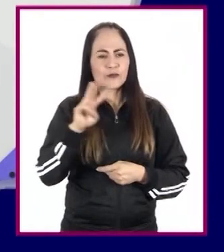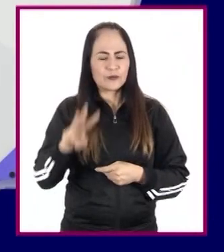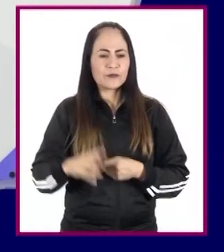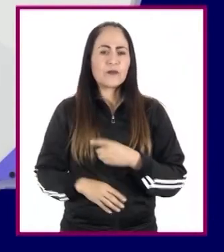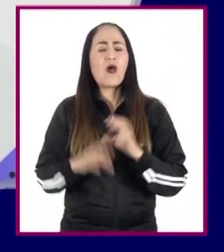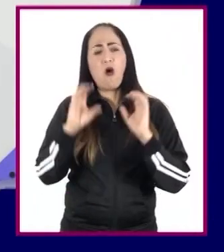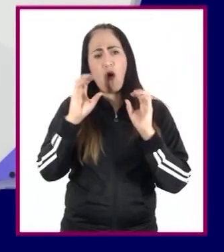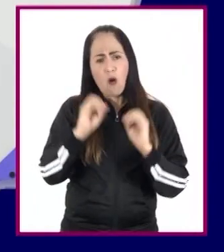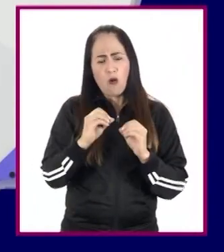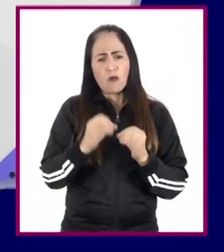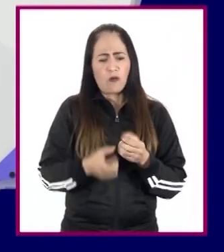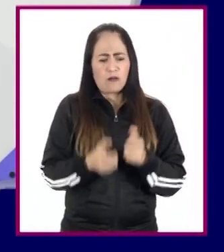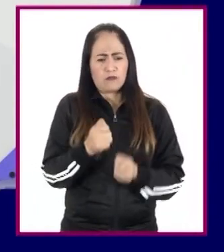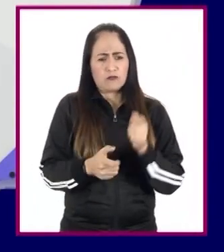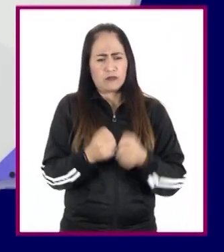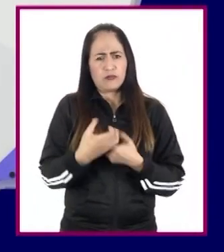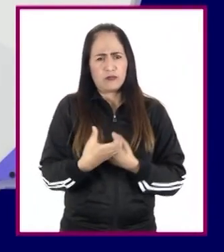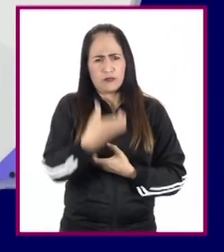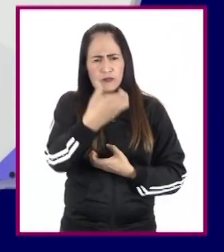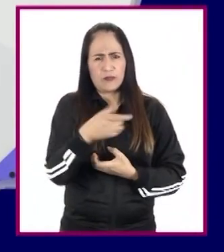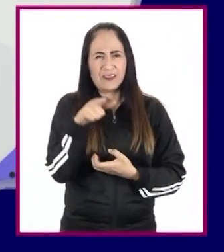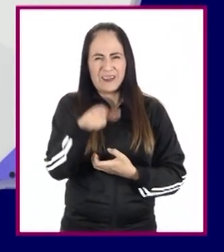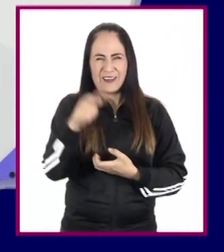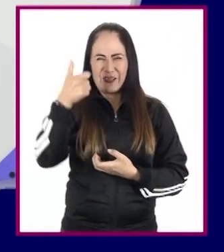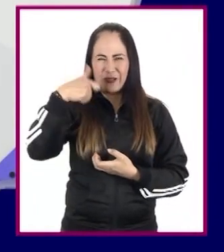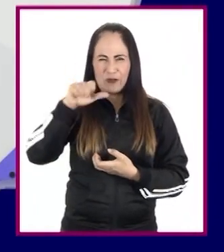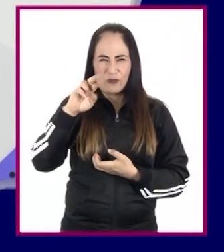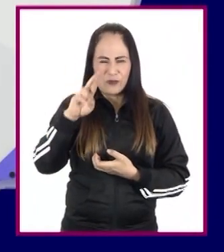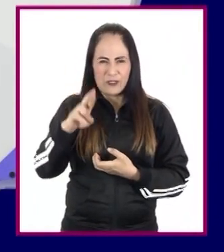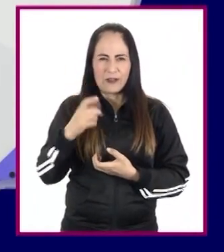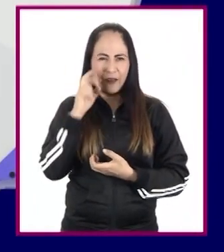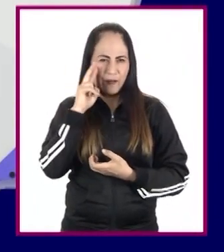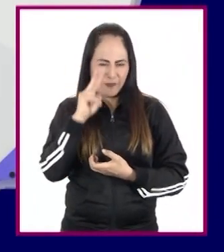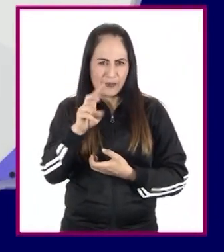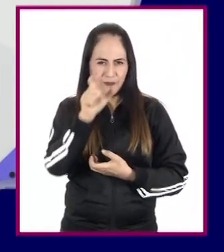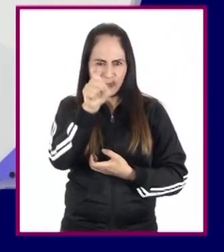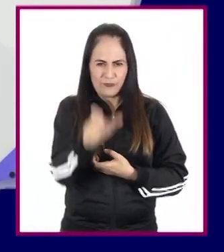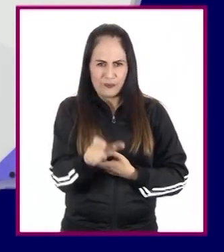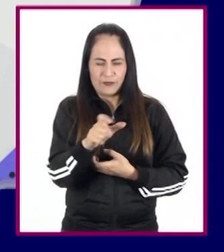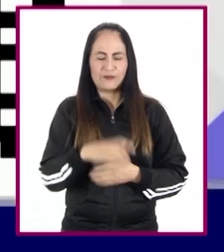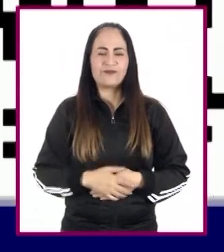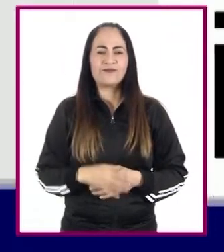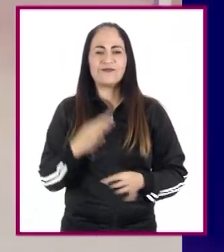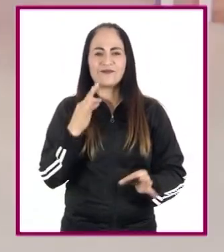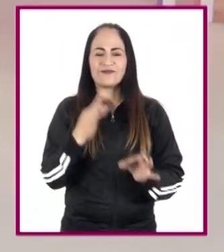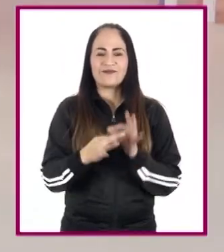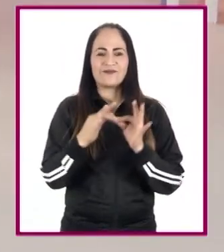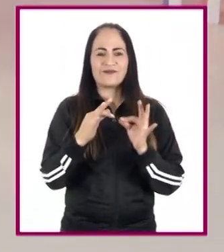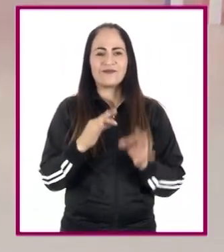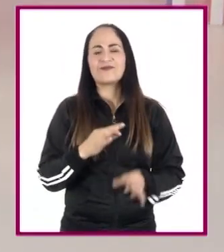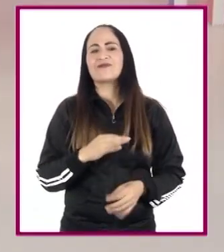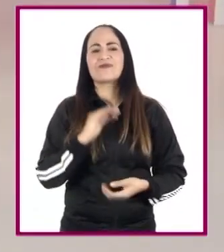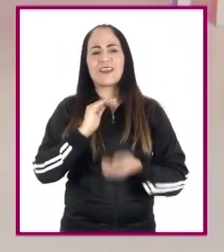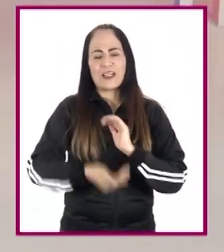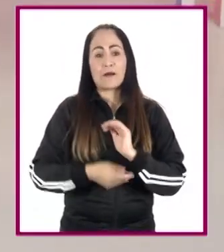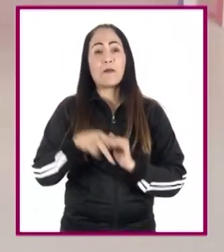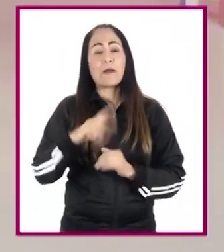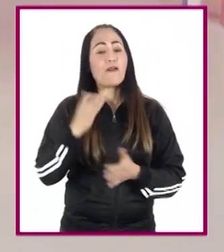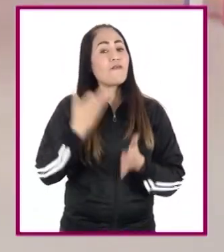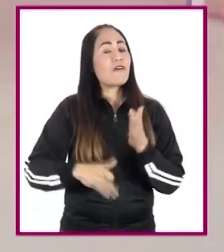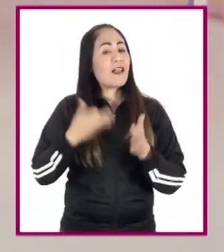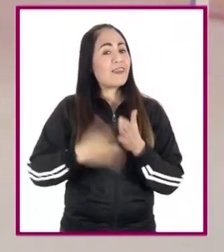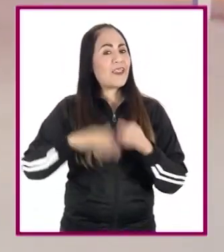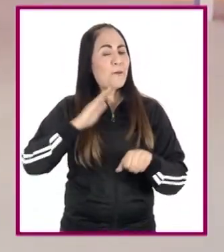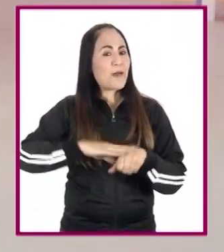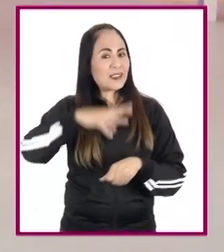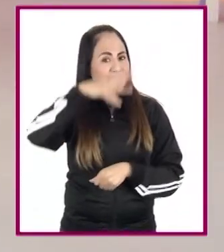o utilicen su teléfono móvil para leer el siguiente código QR. Listo, terminamos. Pero aún nos queda mucho por explorar